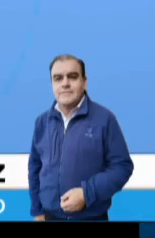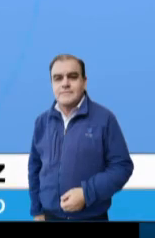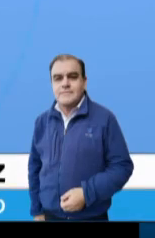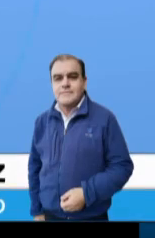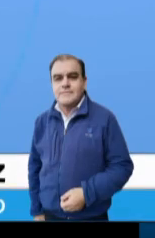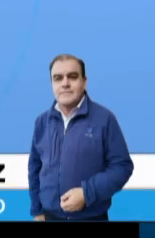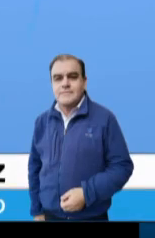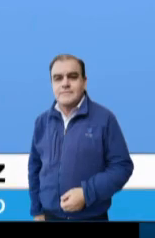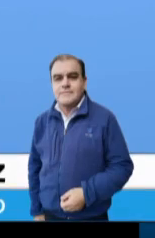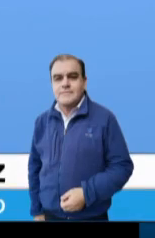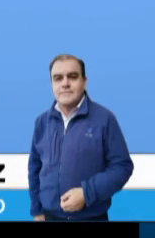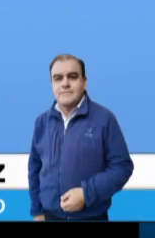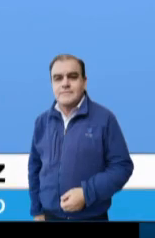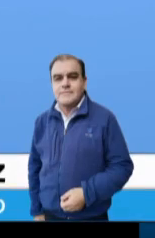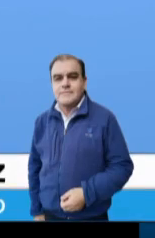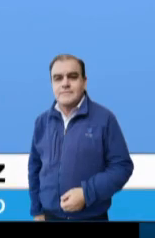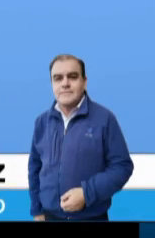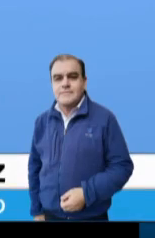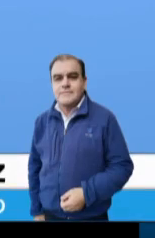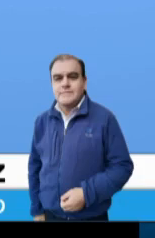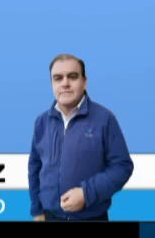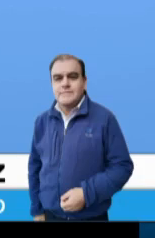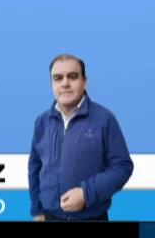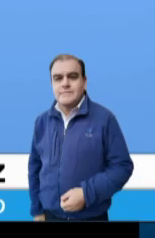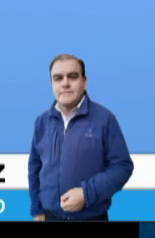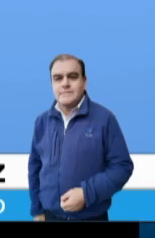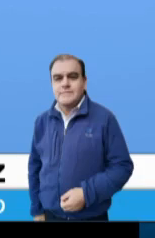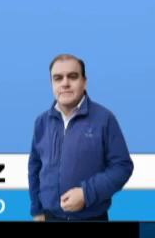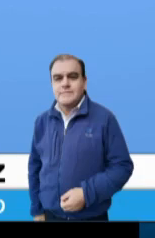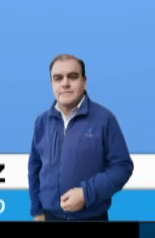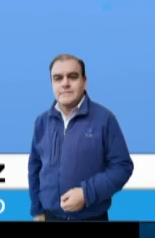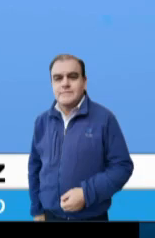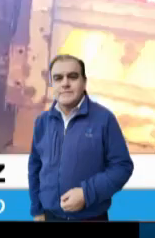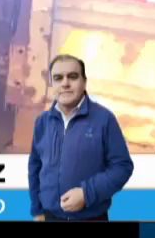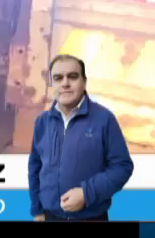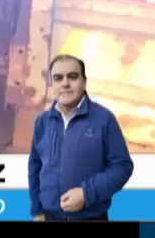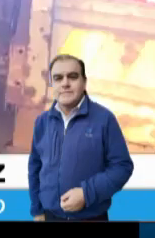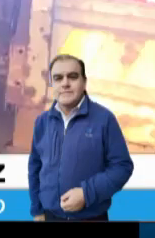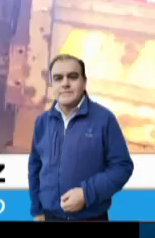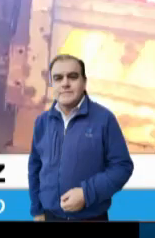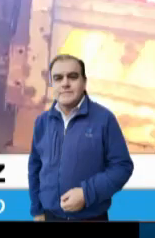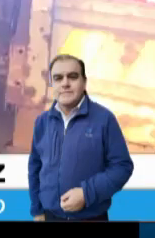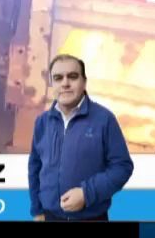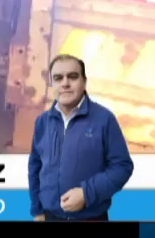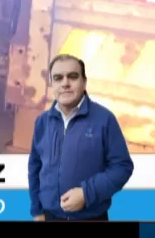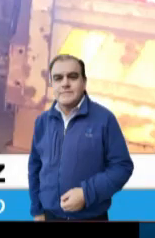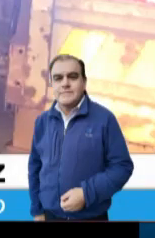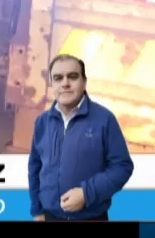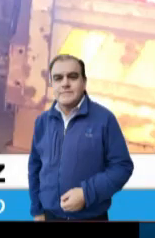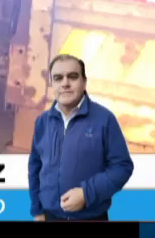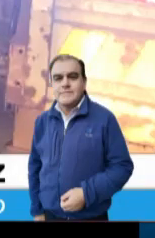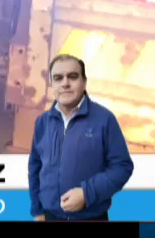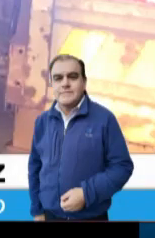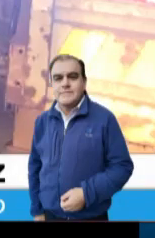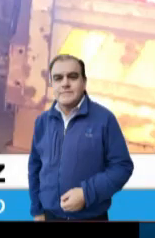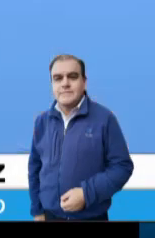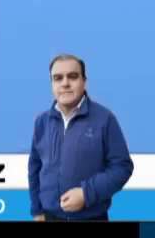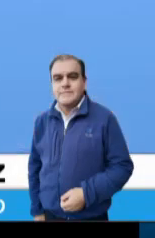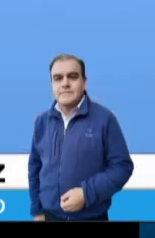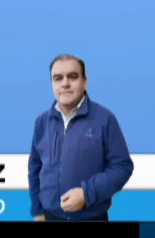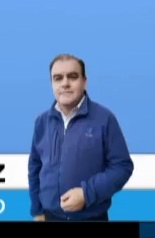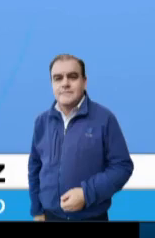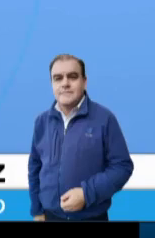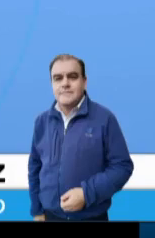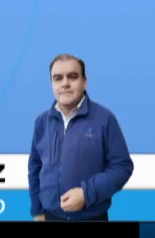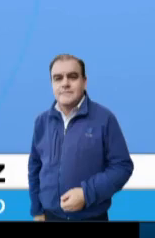a consecuencia de esta situación ocurrida, reiteramos, en la Ruta 5. Casi a la misma hora, en la ruta entre Angol y Coyipulli,